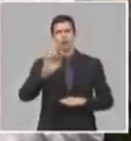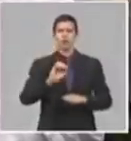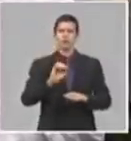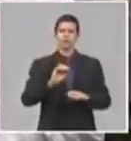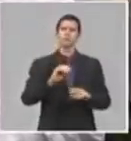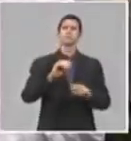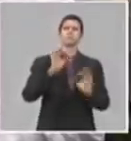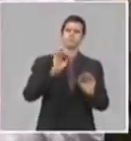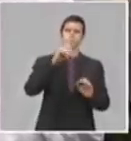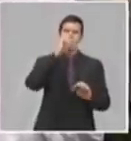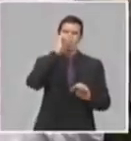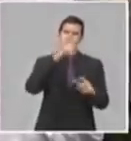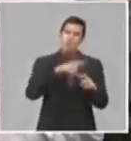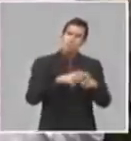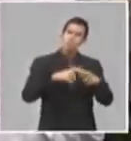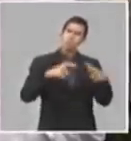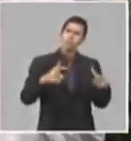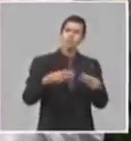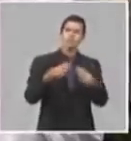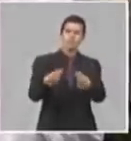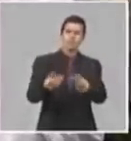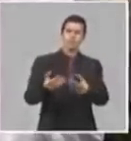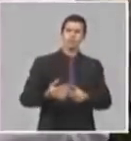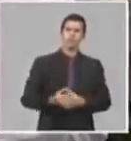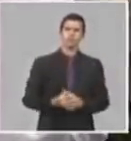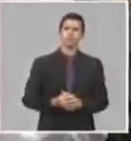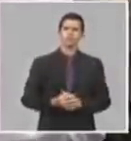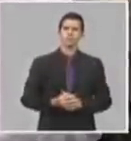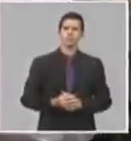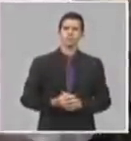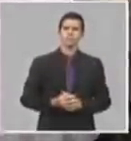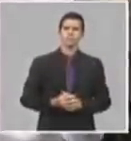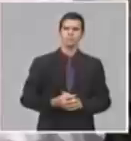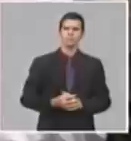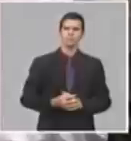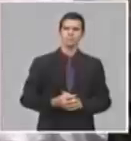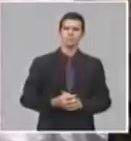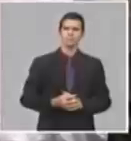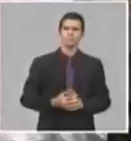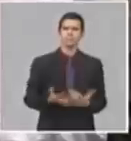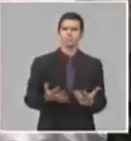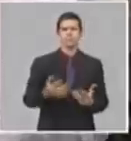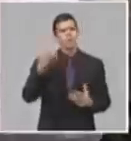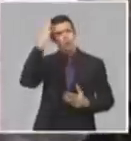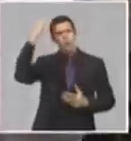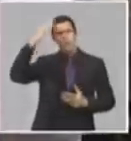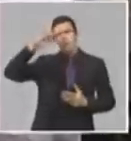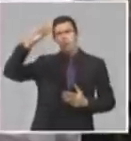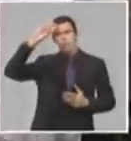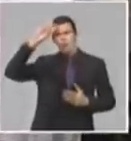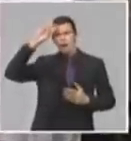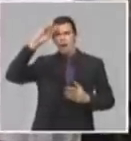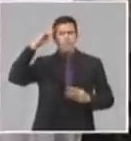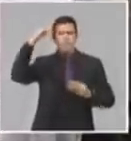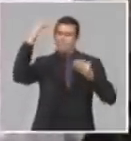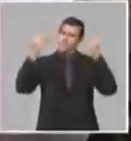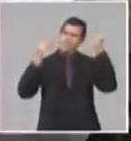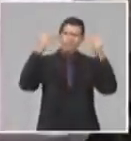por la libreta. O sea que son elementos, que la estrategia, el gobierno en lo que está enfocado es